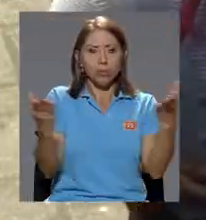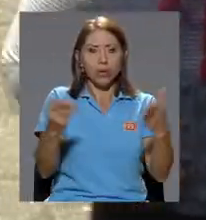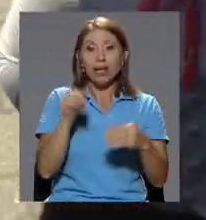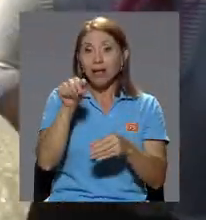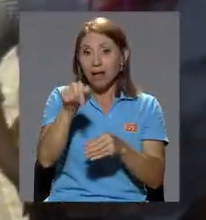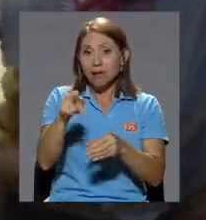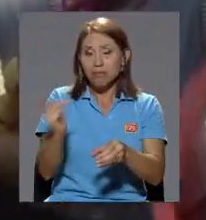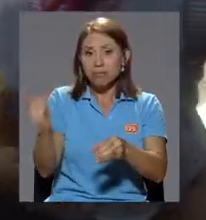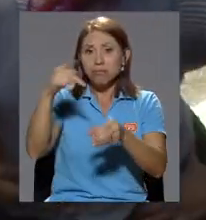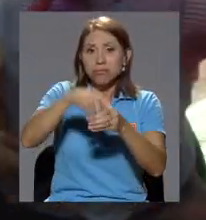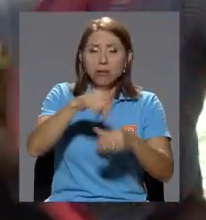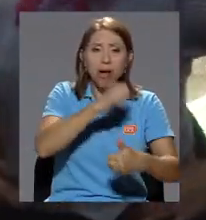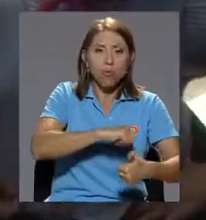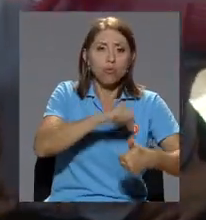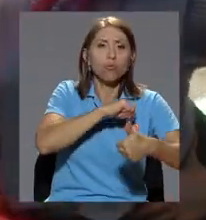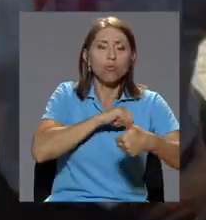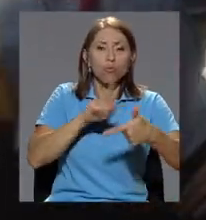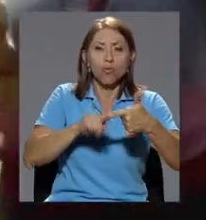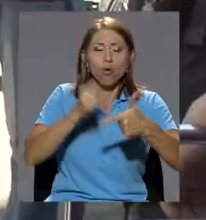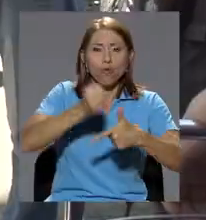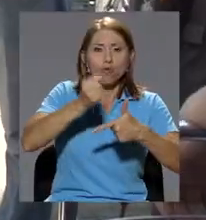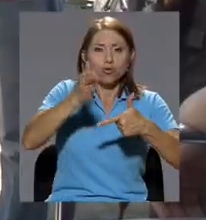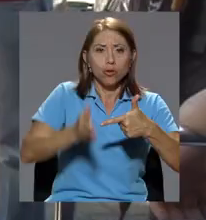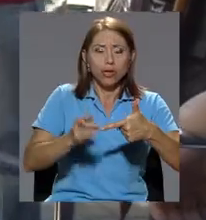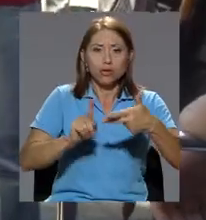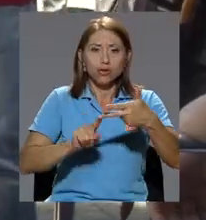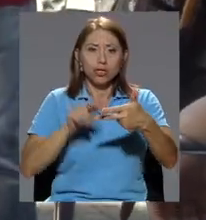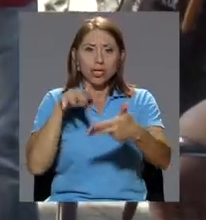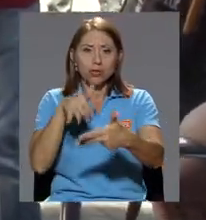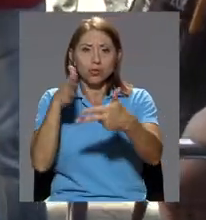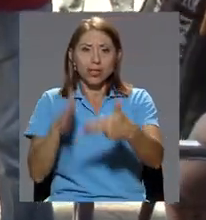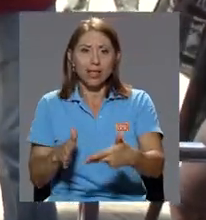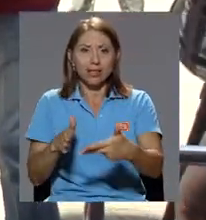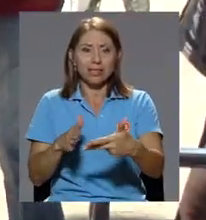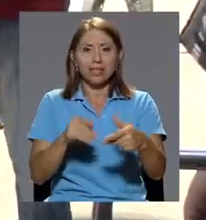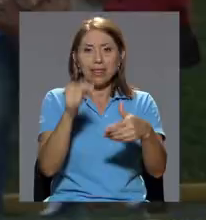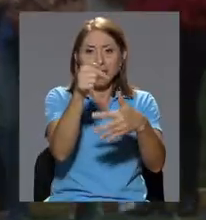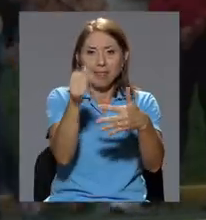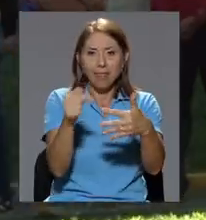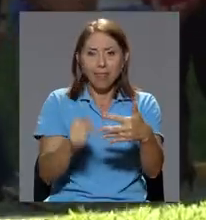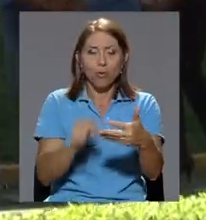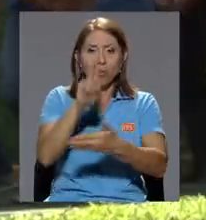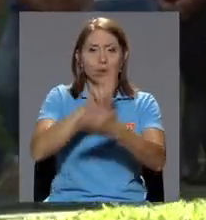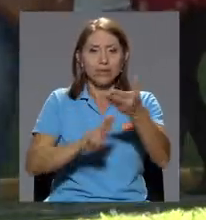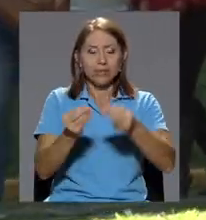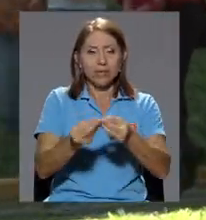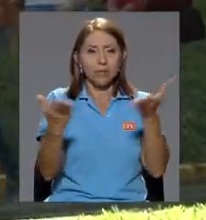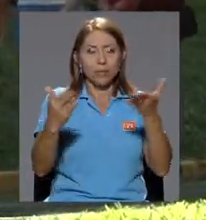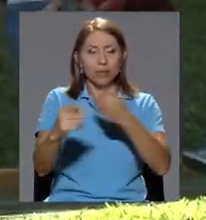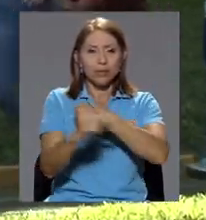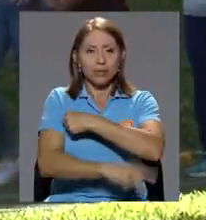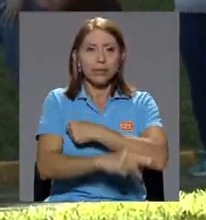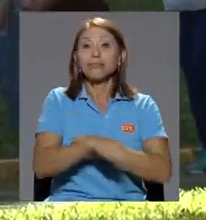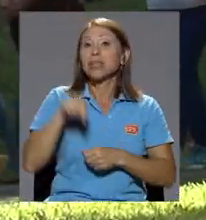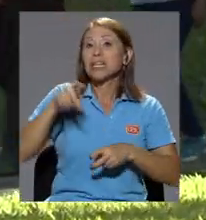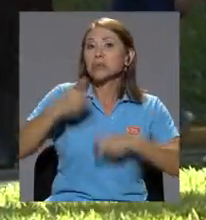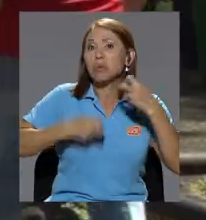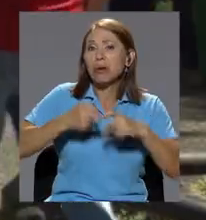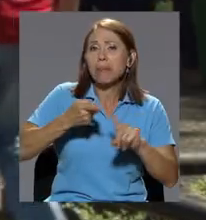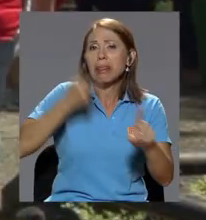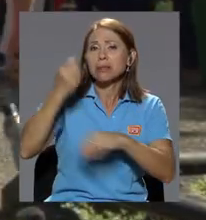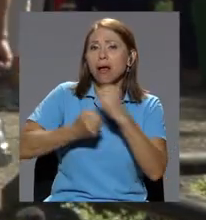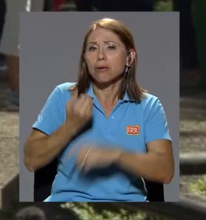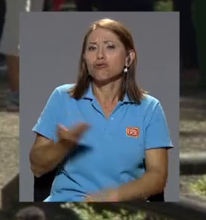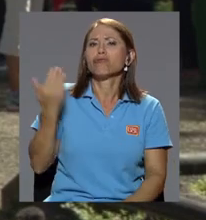donde participaron autoridades, funcionarios y estudiantes de las universidades estatales del país. Esto ya es un problema que viene de